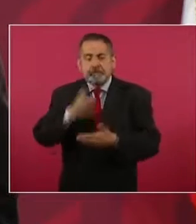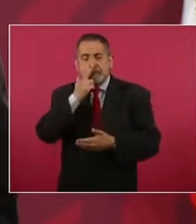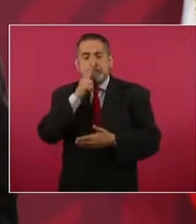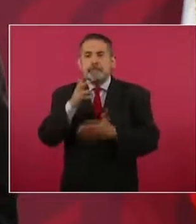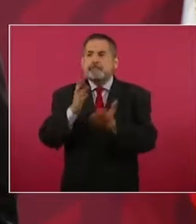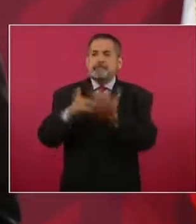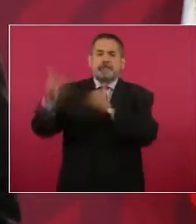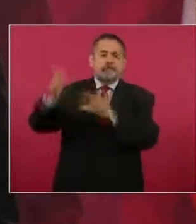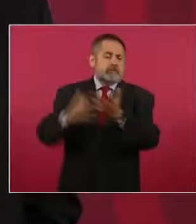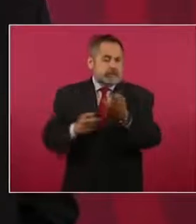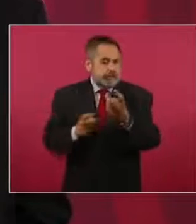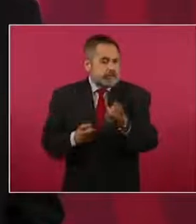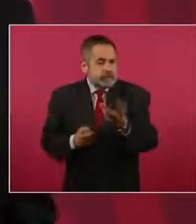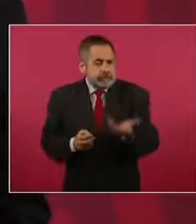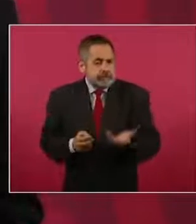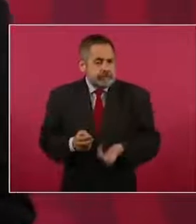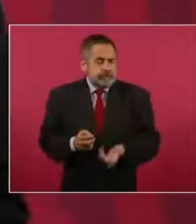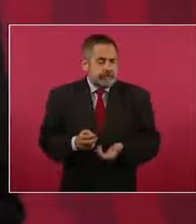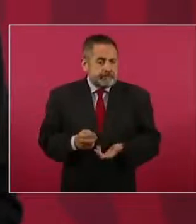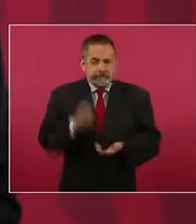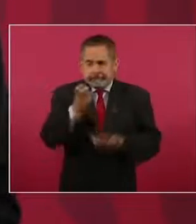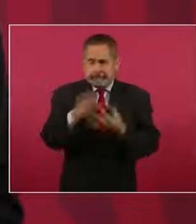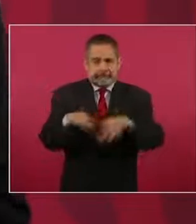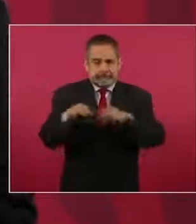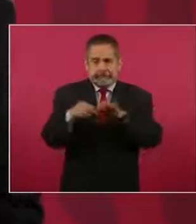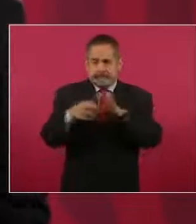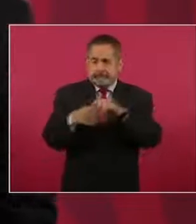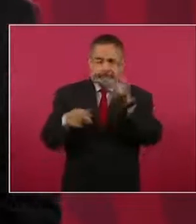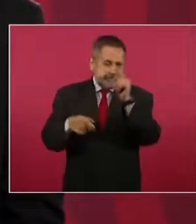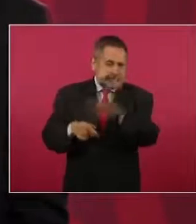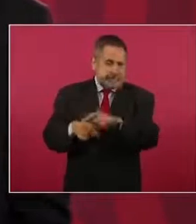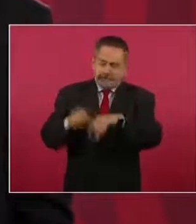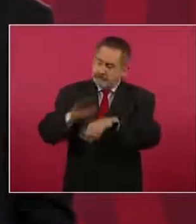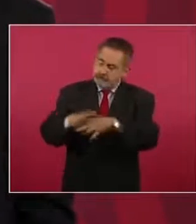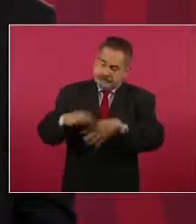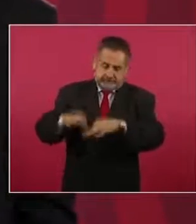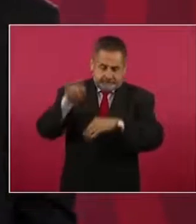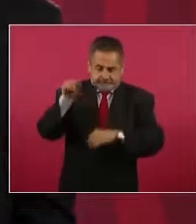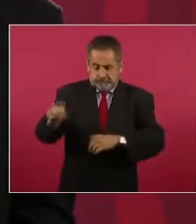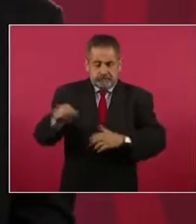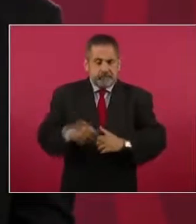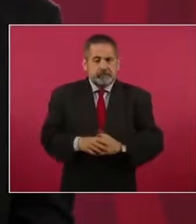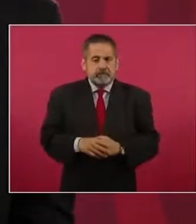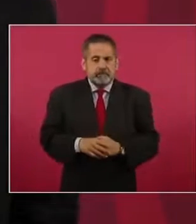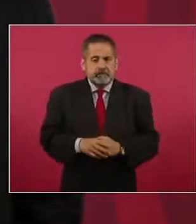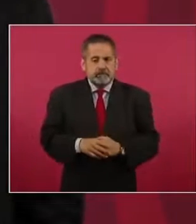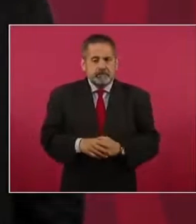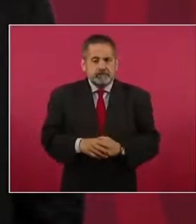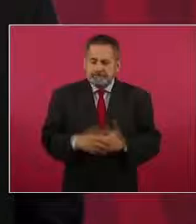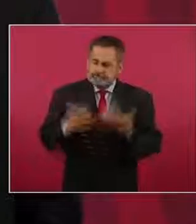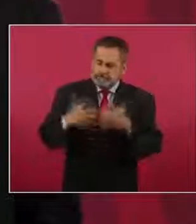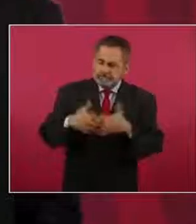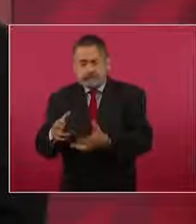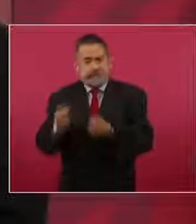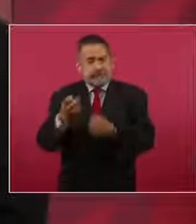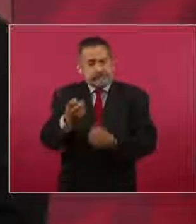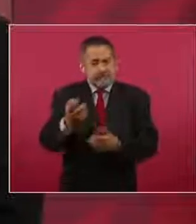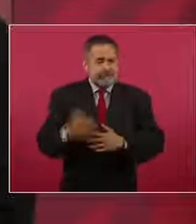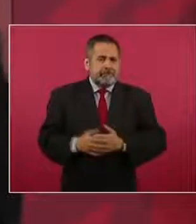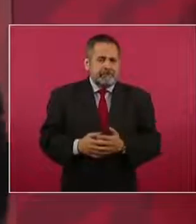Que eso es lo básico, producir,